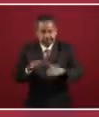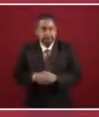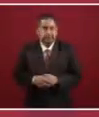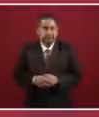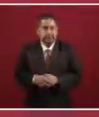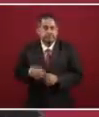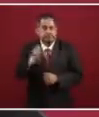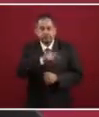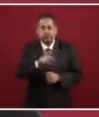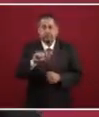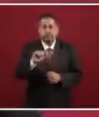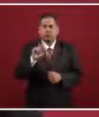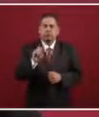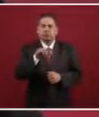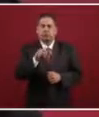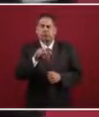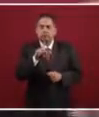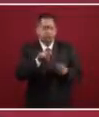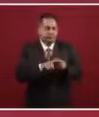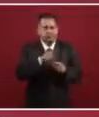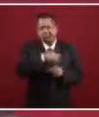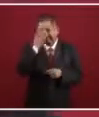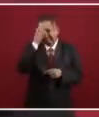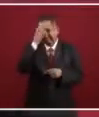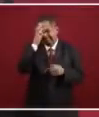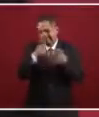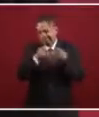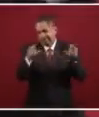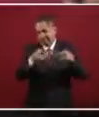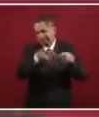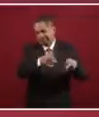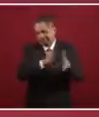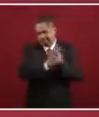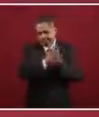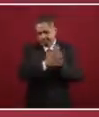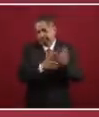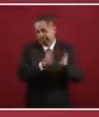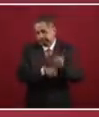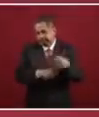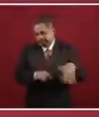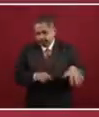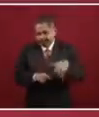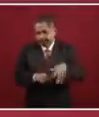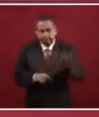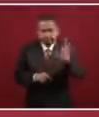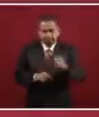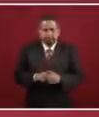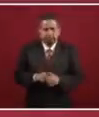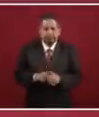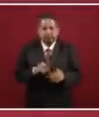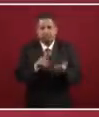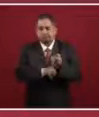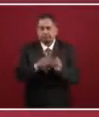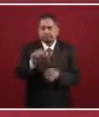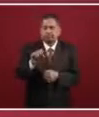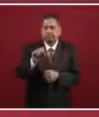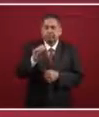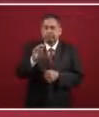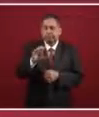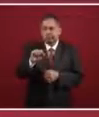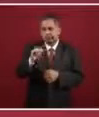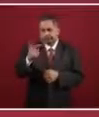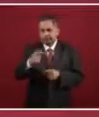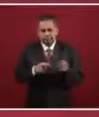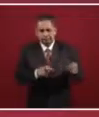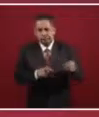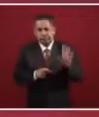mismo Ahumada, se conoce todo, la participación de Salinas,